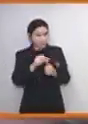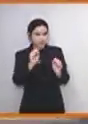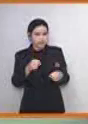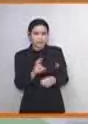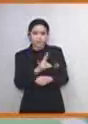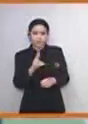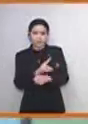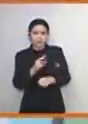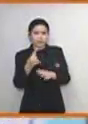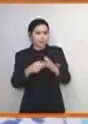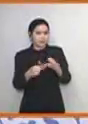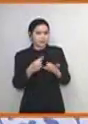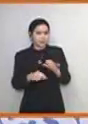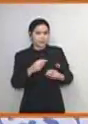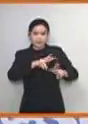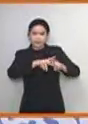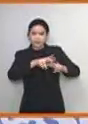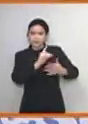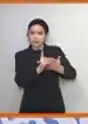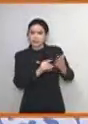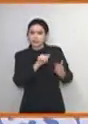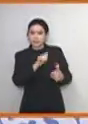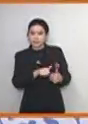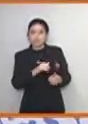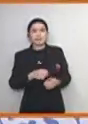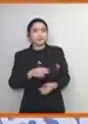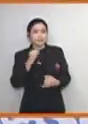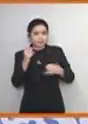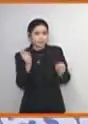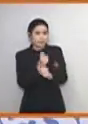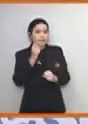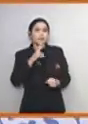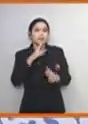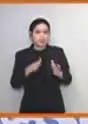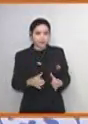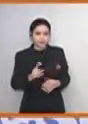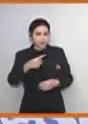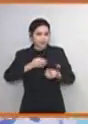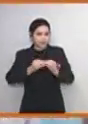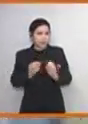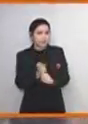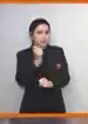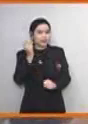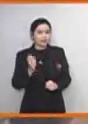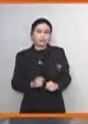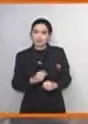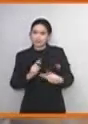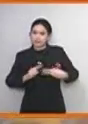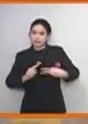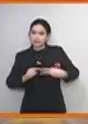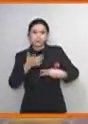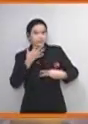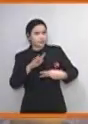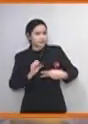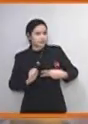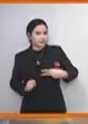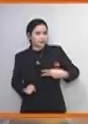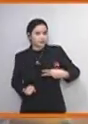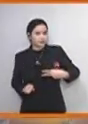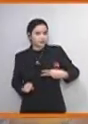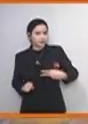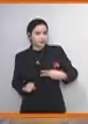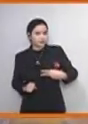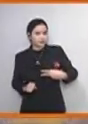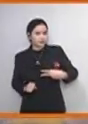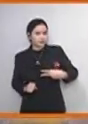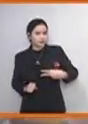puedes utilizar nuestra guía catracha para ganar a lo catracho. Primer número ganador con su primer dígito suerte. Y